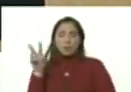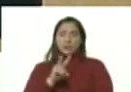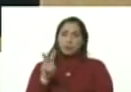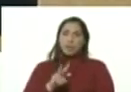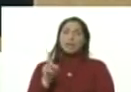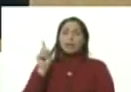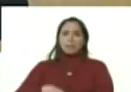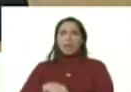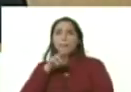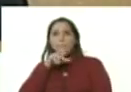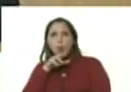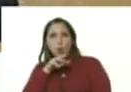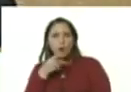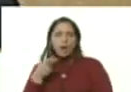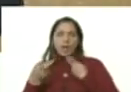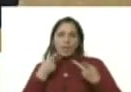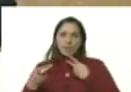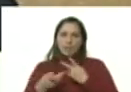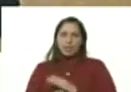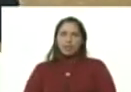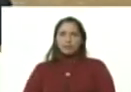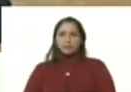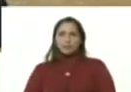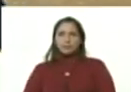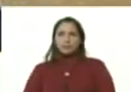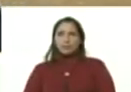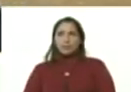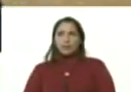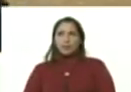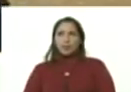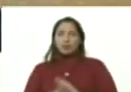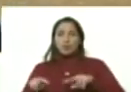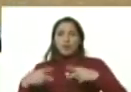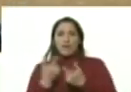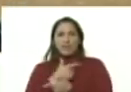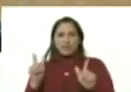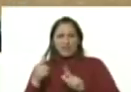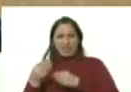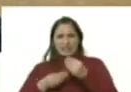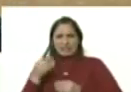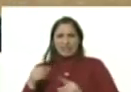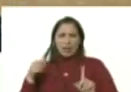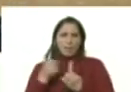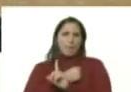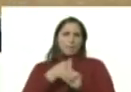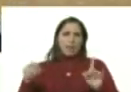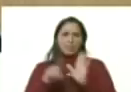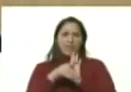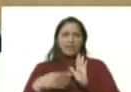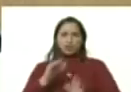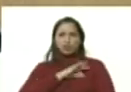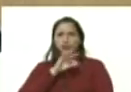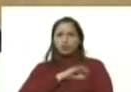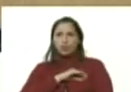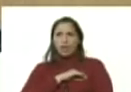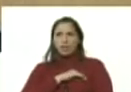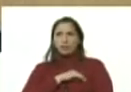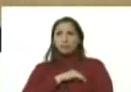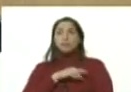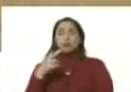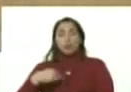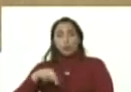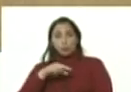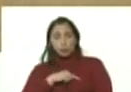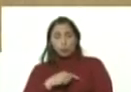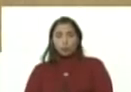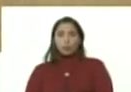de la política neoliberal que se nos impuso, que era en sí misma una violación fundamental a los derechos sociales de los venezolanos. Pero nosotros